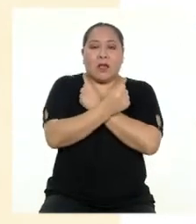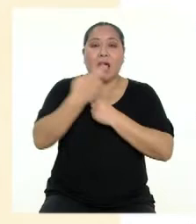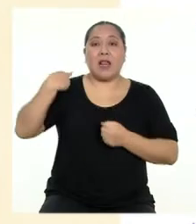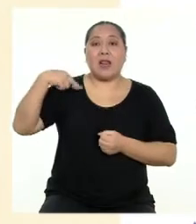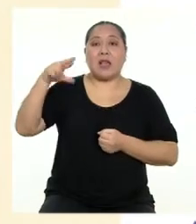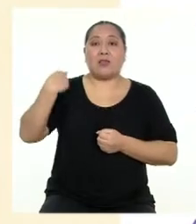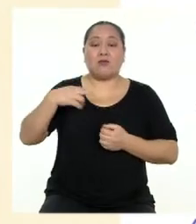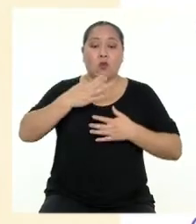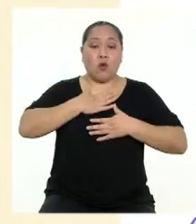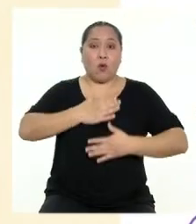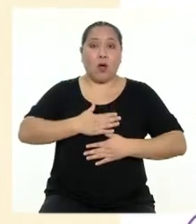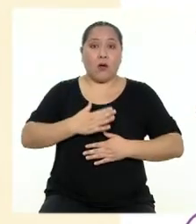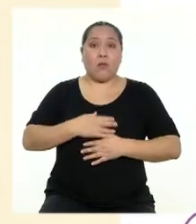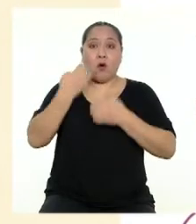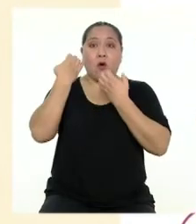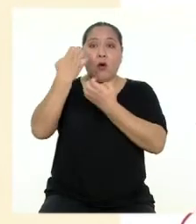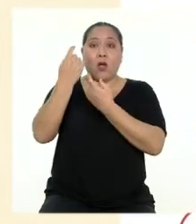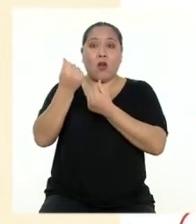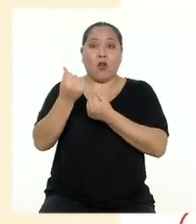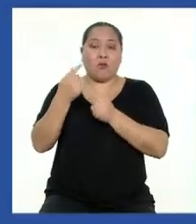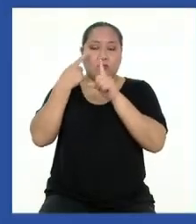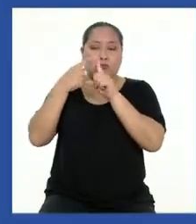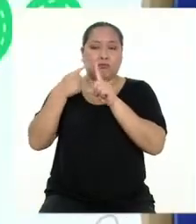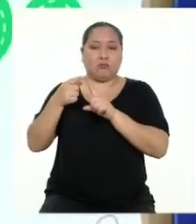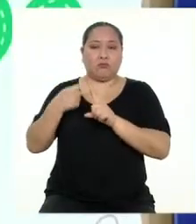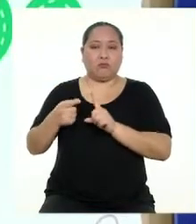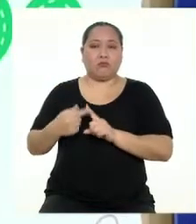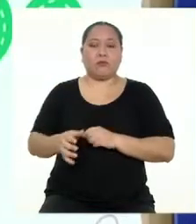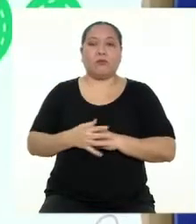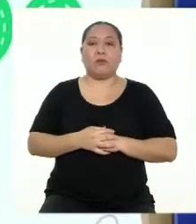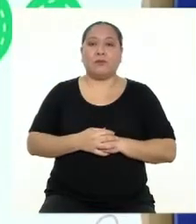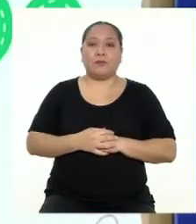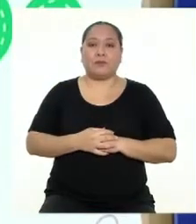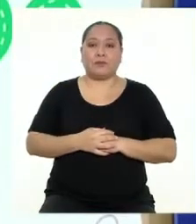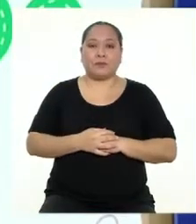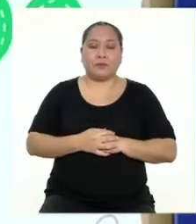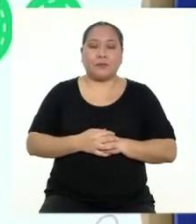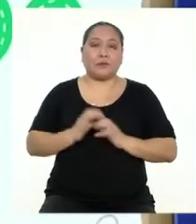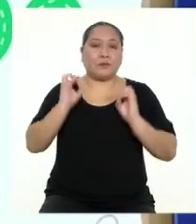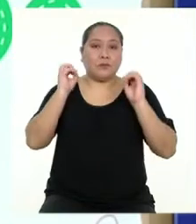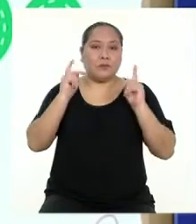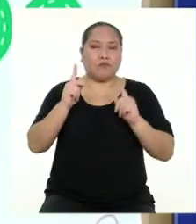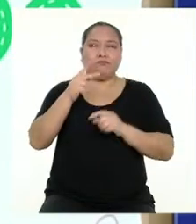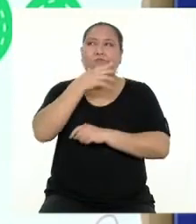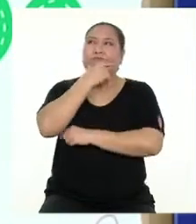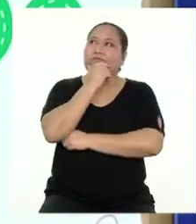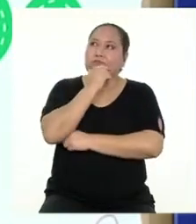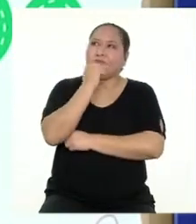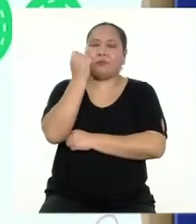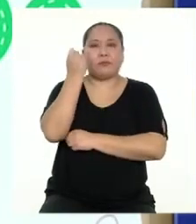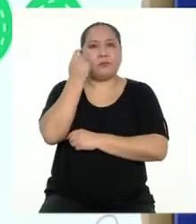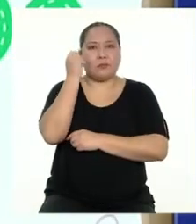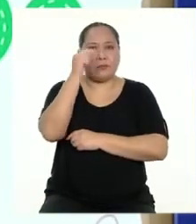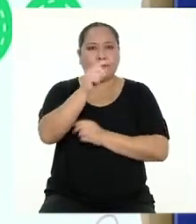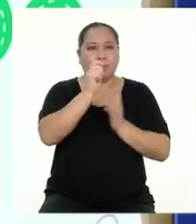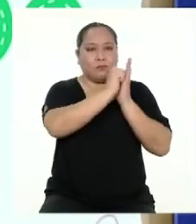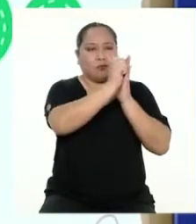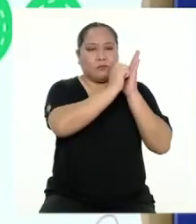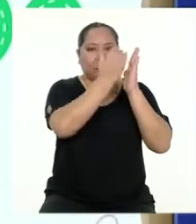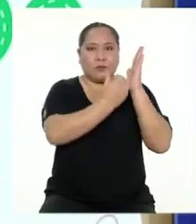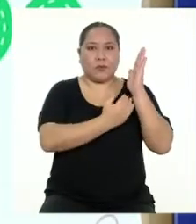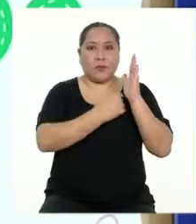religiosas, fisiológicas, económicas, etc. Muy bien. Entonces, por lo que entiendo del texto, las